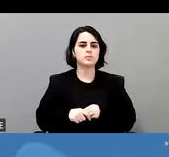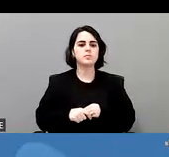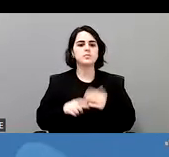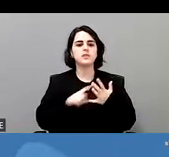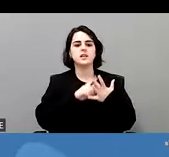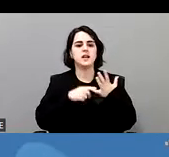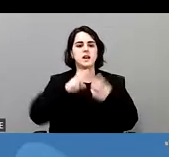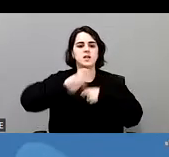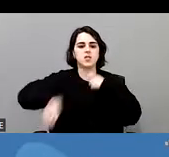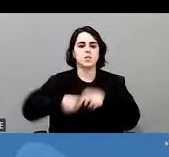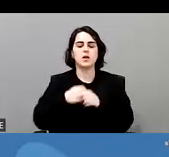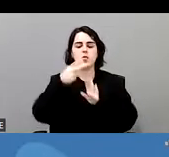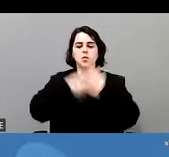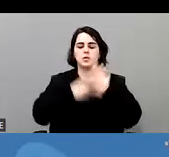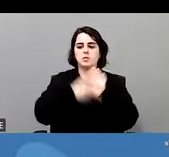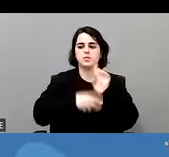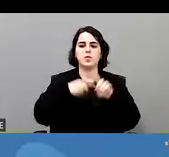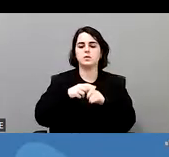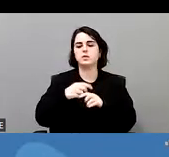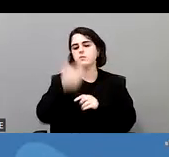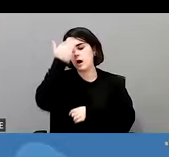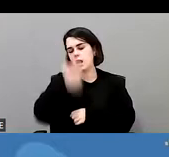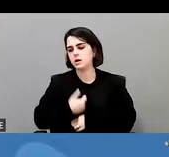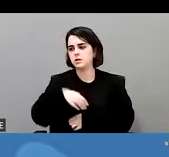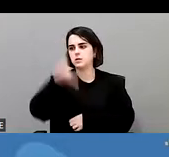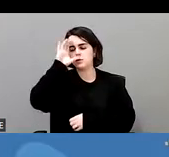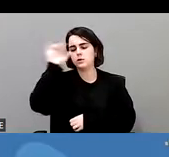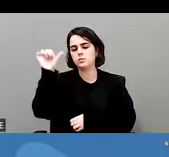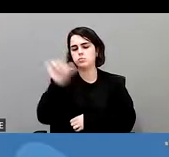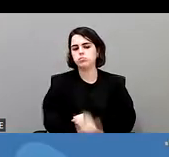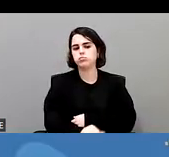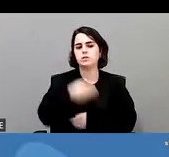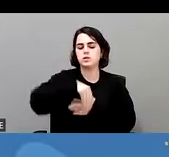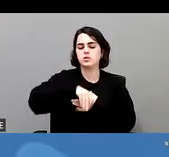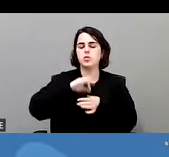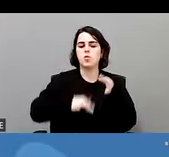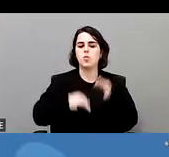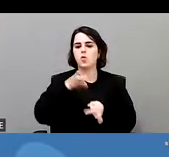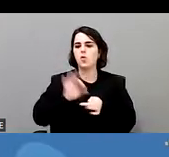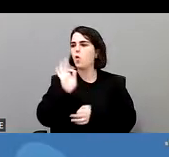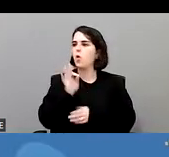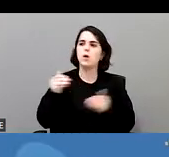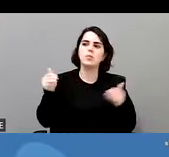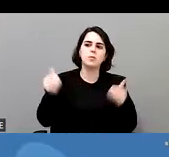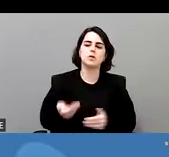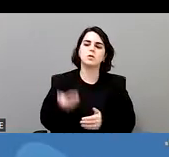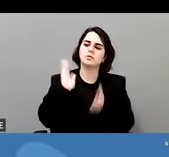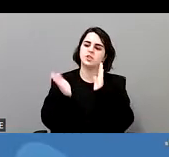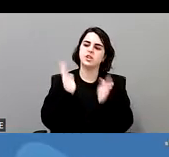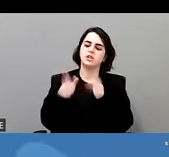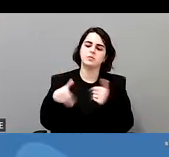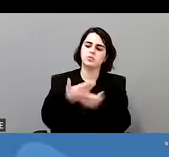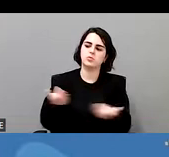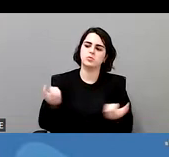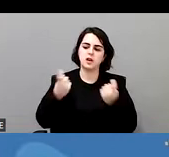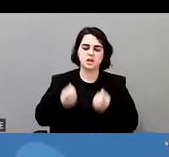normativa para conseguir que las personas con parálisis cerebral sean escuchadas tanto en juicios como en cualquier intervención y tratamiento que necesiten